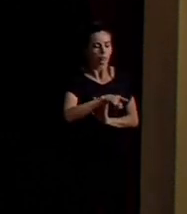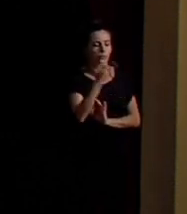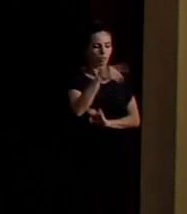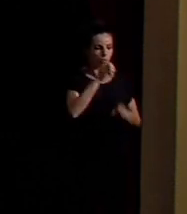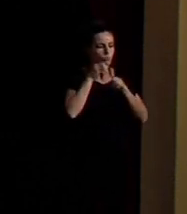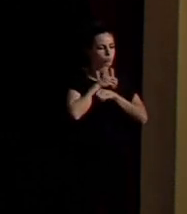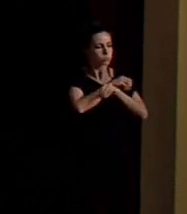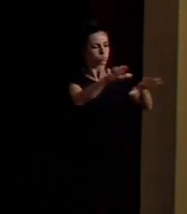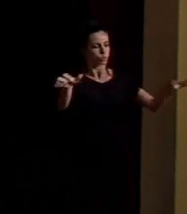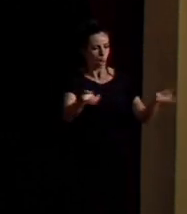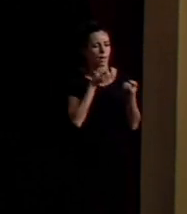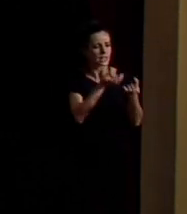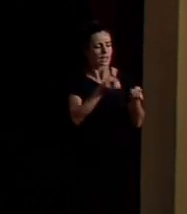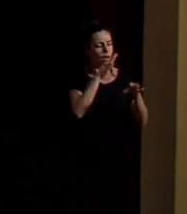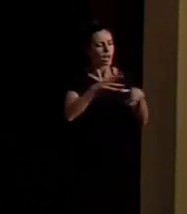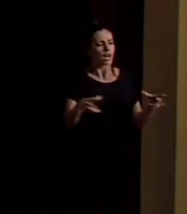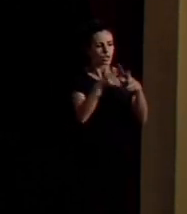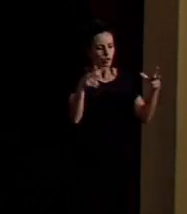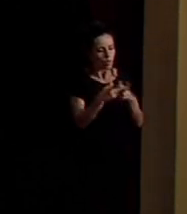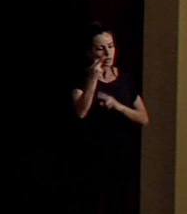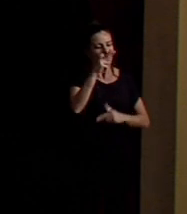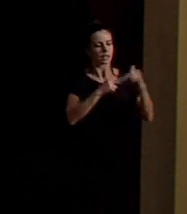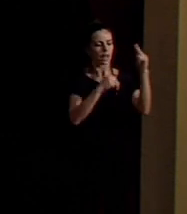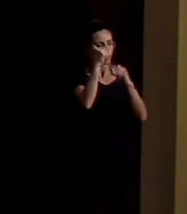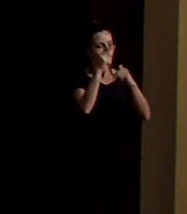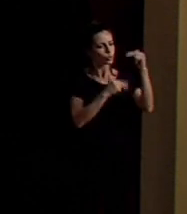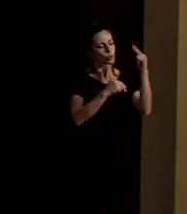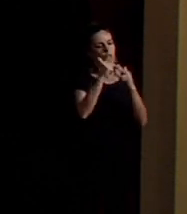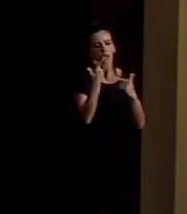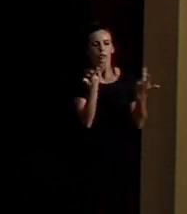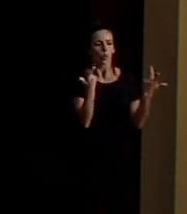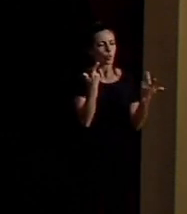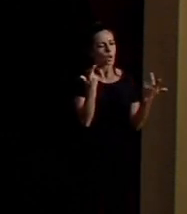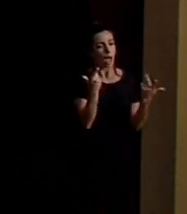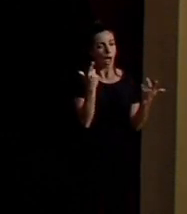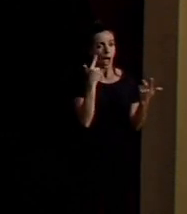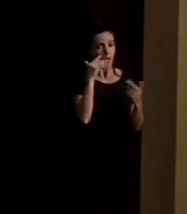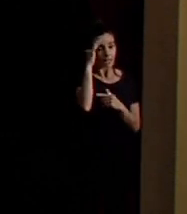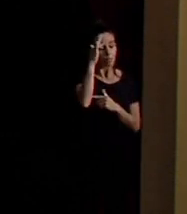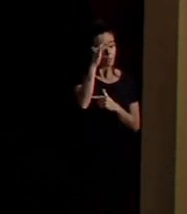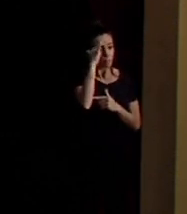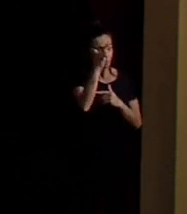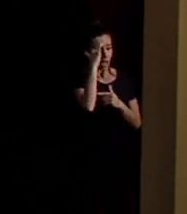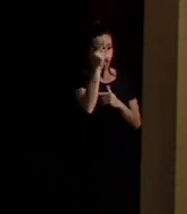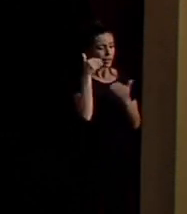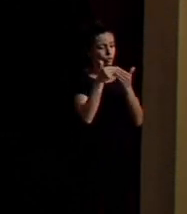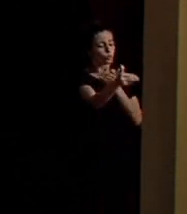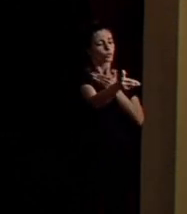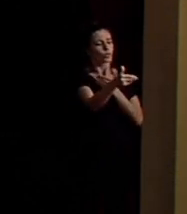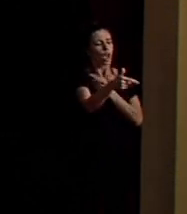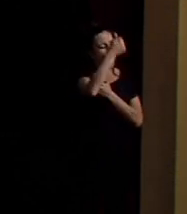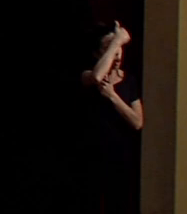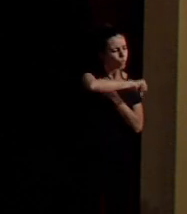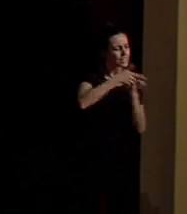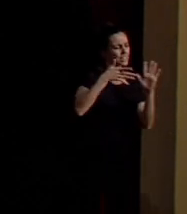un mensaje a la sociedad. Y se está construyendo también un determinado imaginario de lo que significa ser hombre, de lo que significa ser mujer